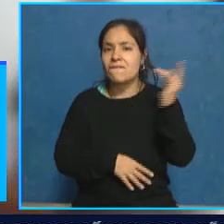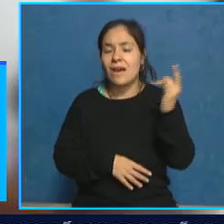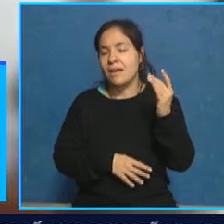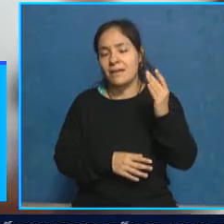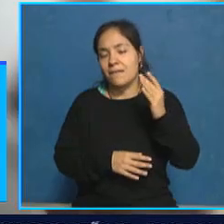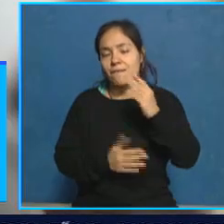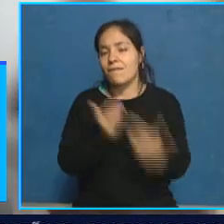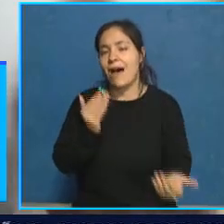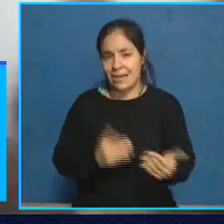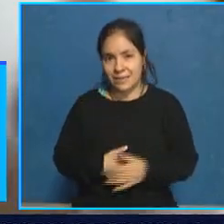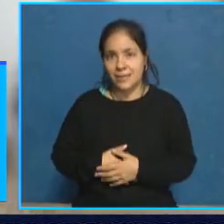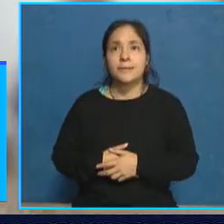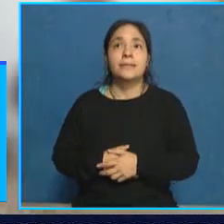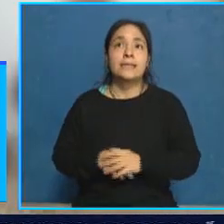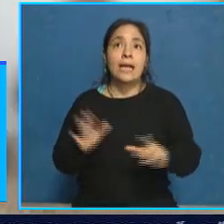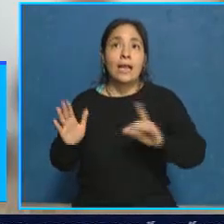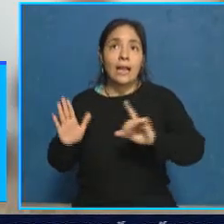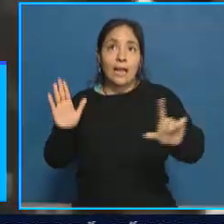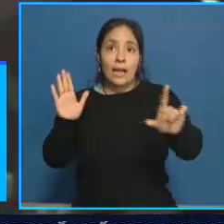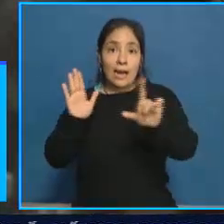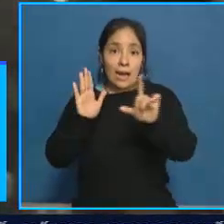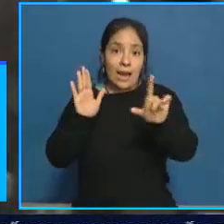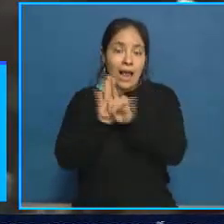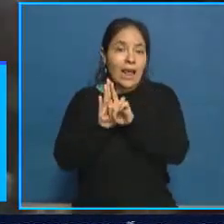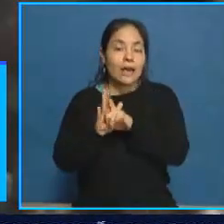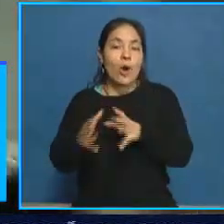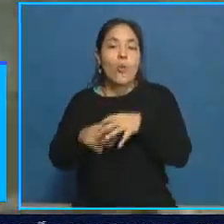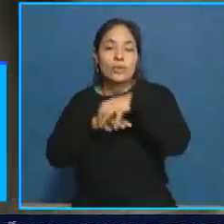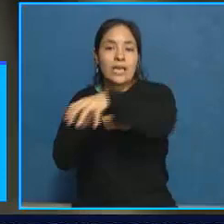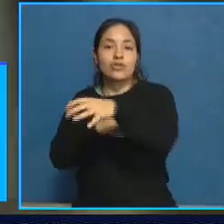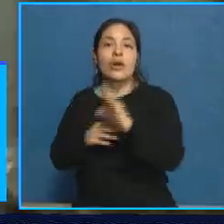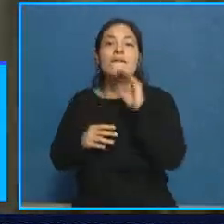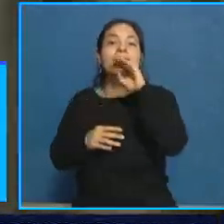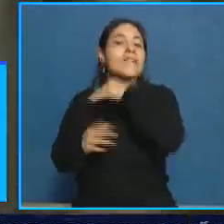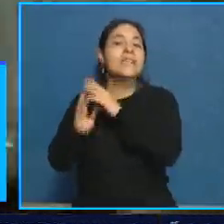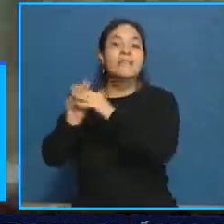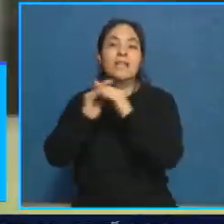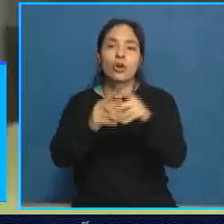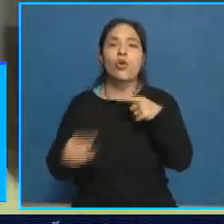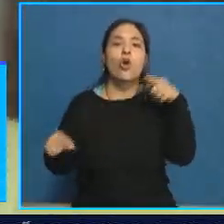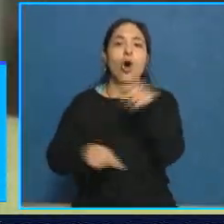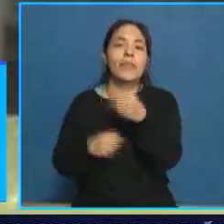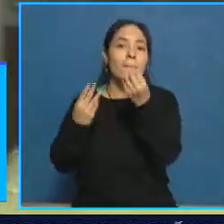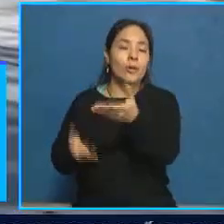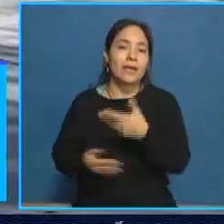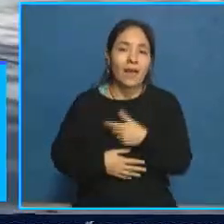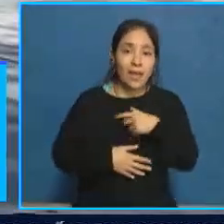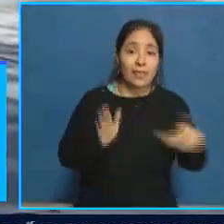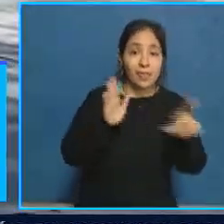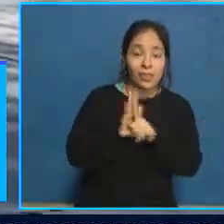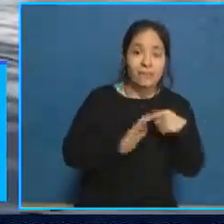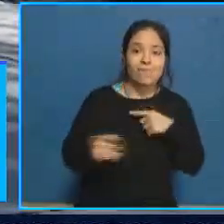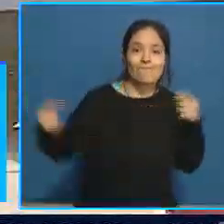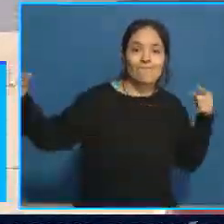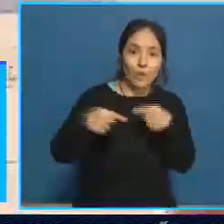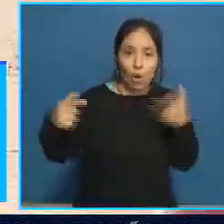La ley fue resistida por los representantes de la vitivinicultura, que aseguran que irá en detrimento de la industria y apelan a la promesa del